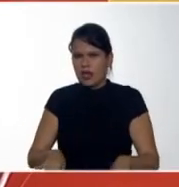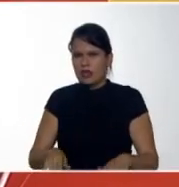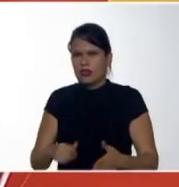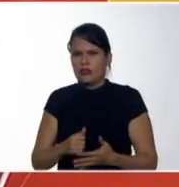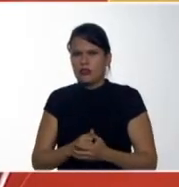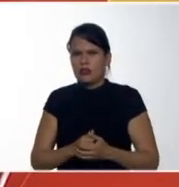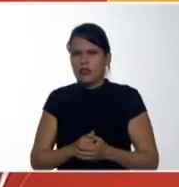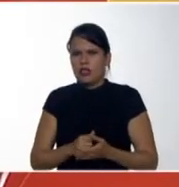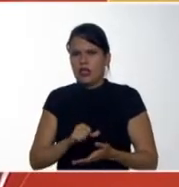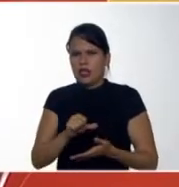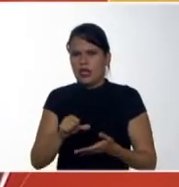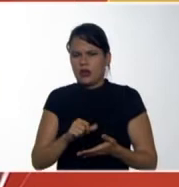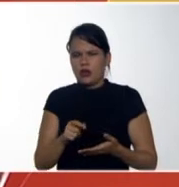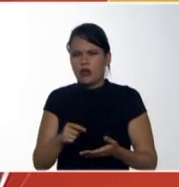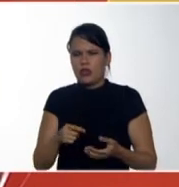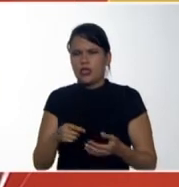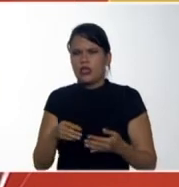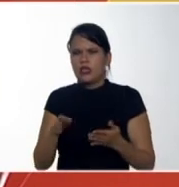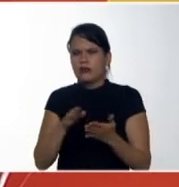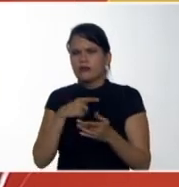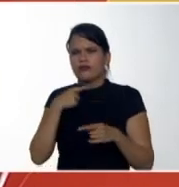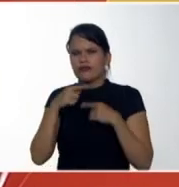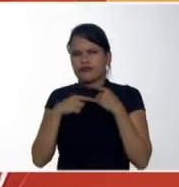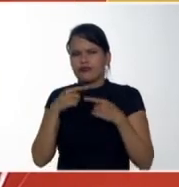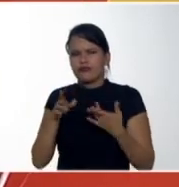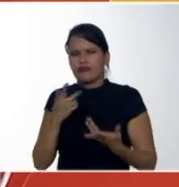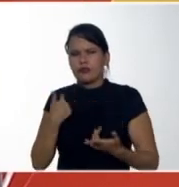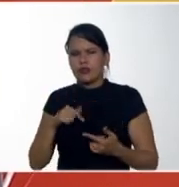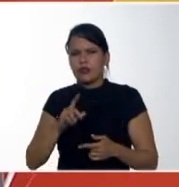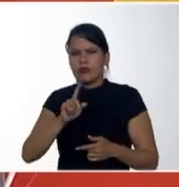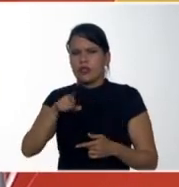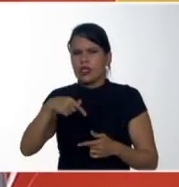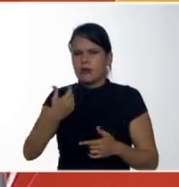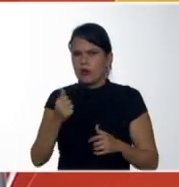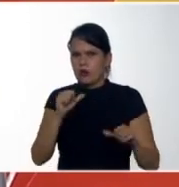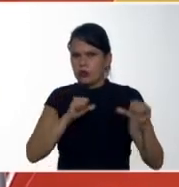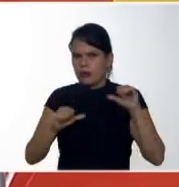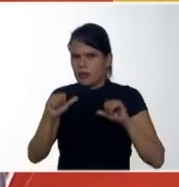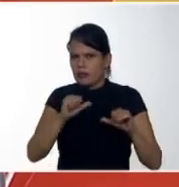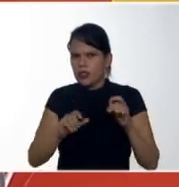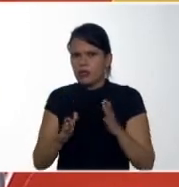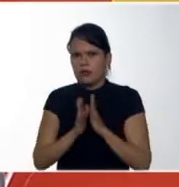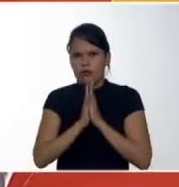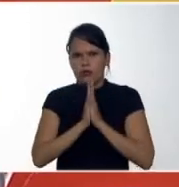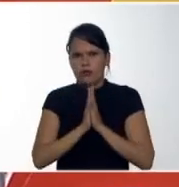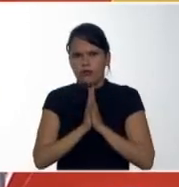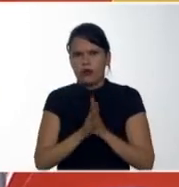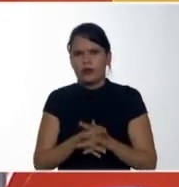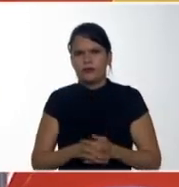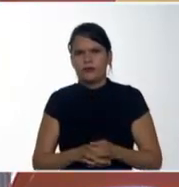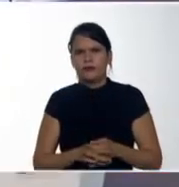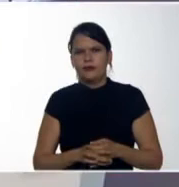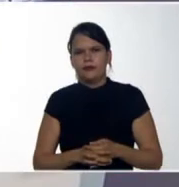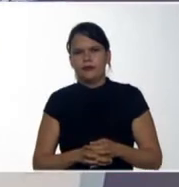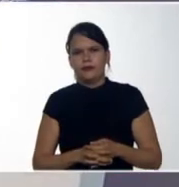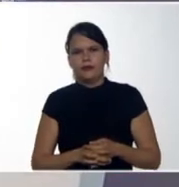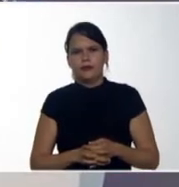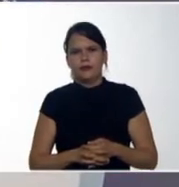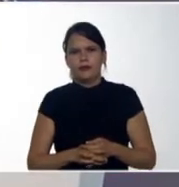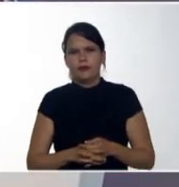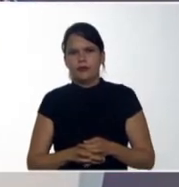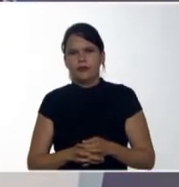de la tinta que lo constituye. Pero aquí tengo otro experimento, por favor. Vamos a tenerlo por